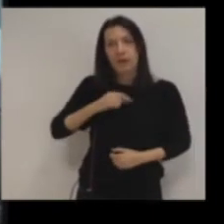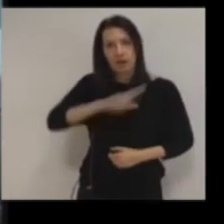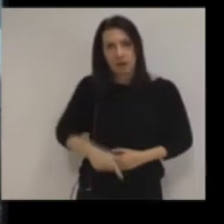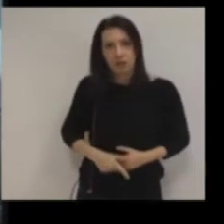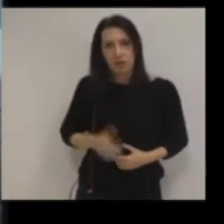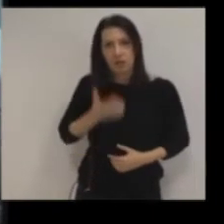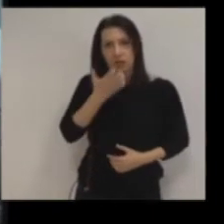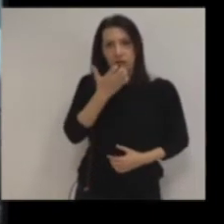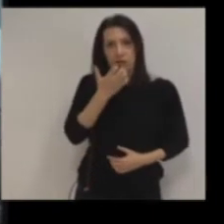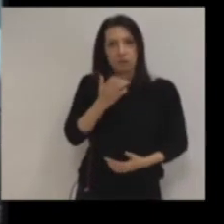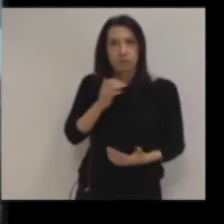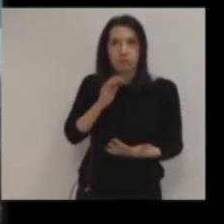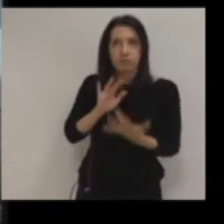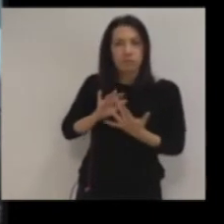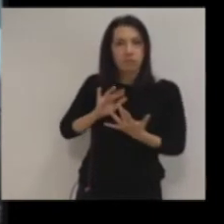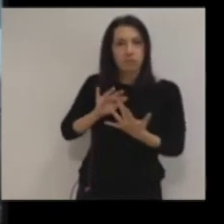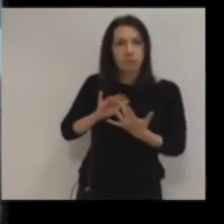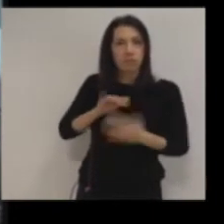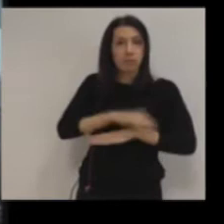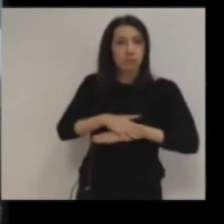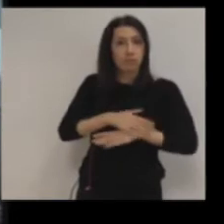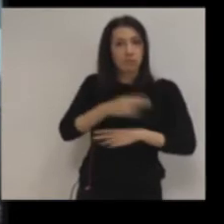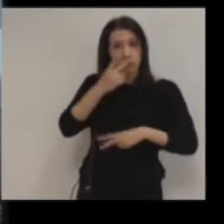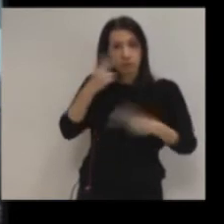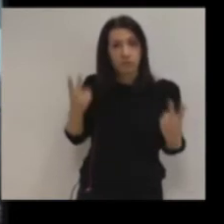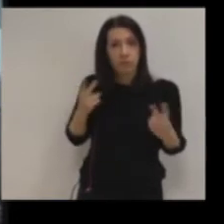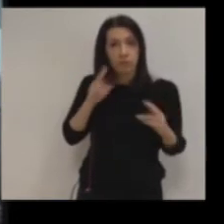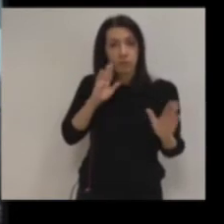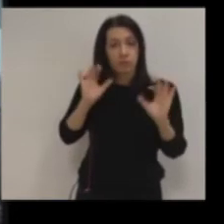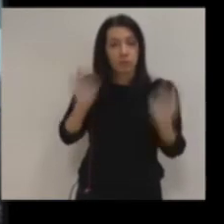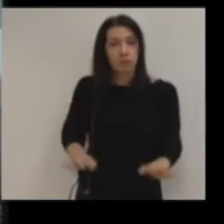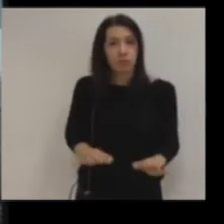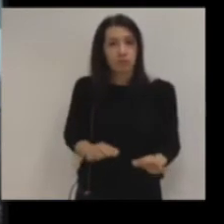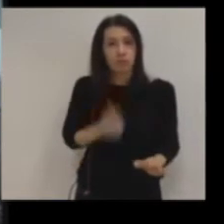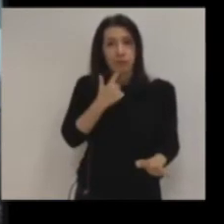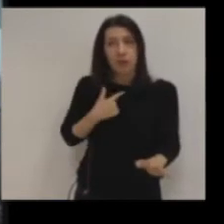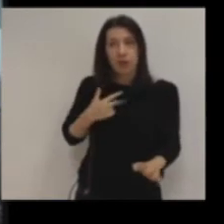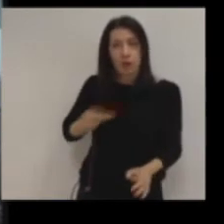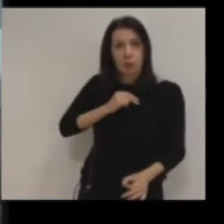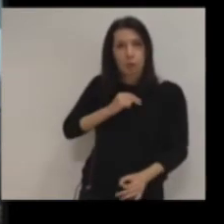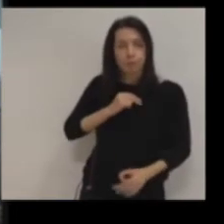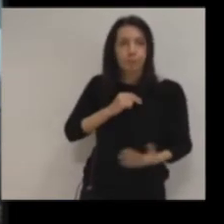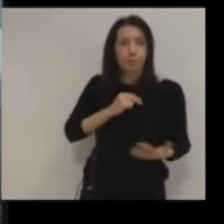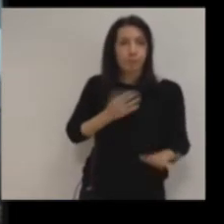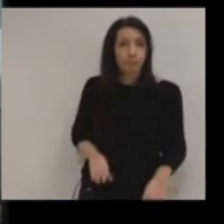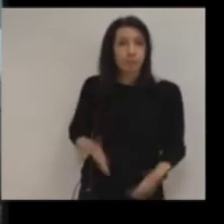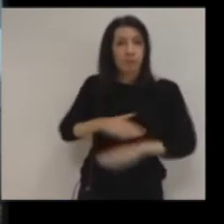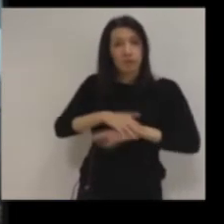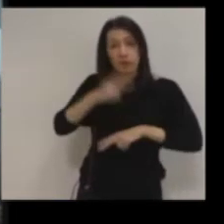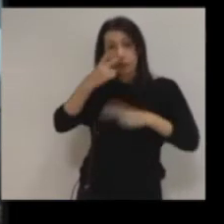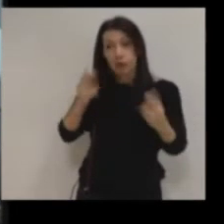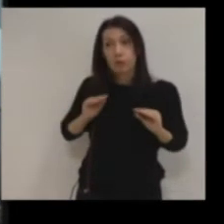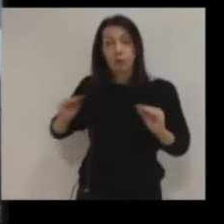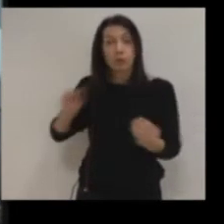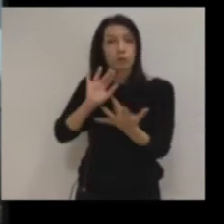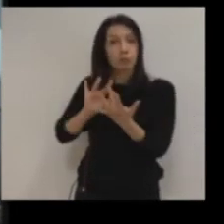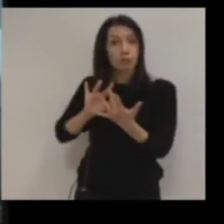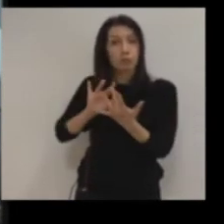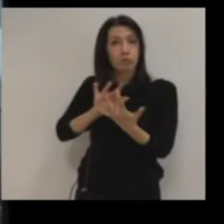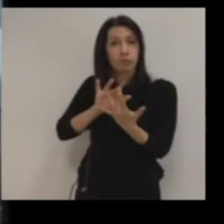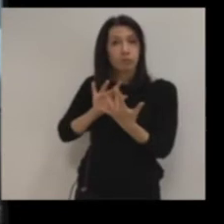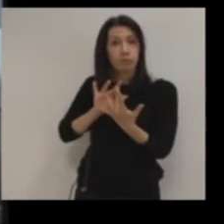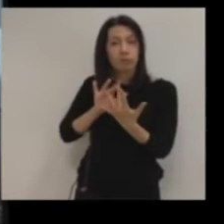con una administración que en un momento determinado pues le dice que no, esto es así. Porque claro, la administración en sus relaciones con el